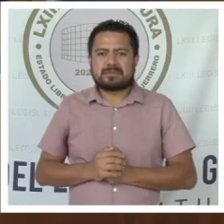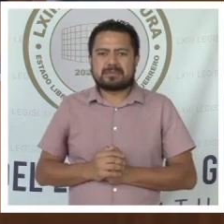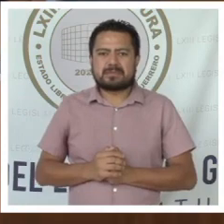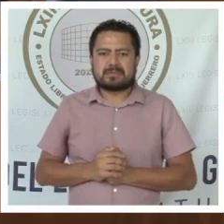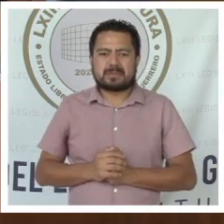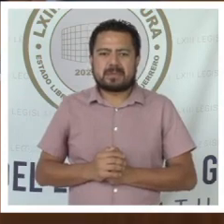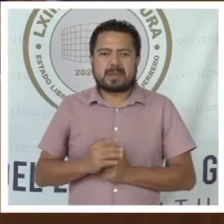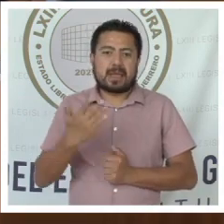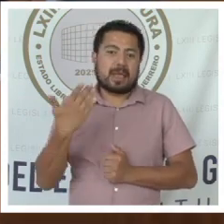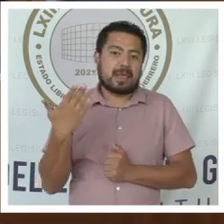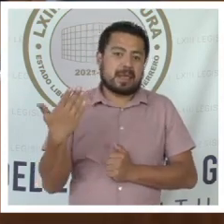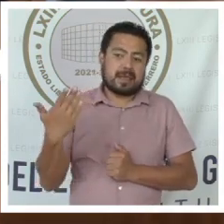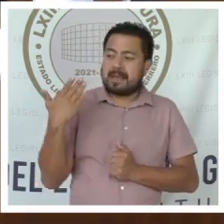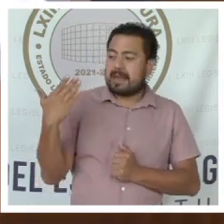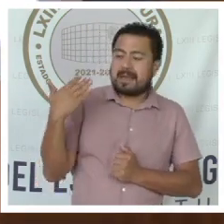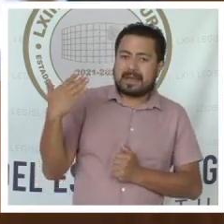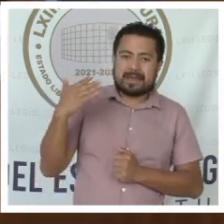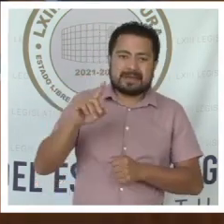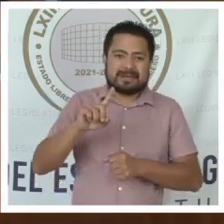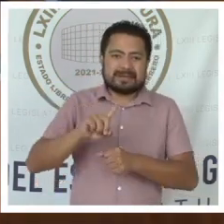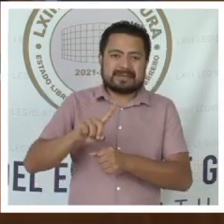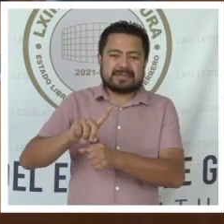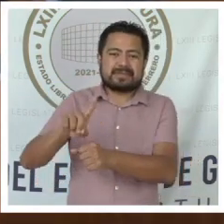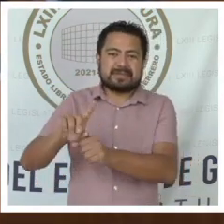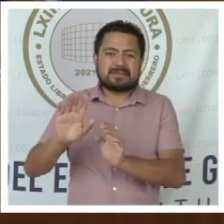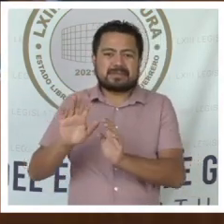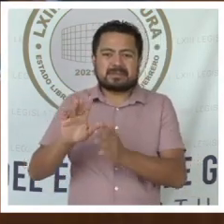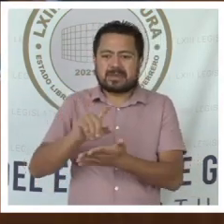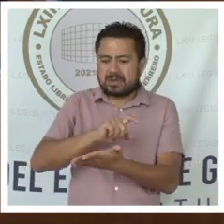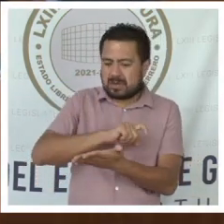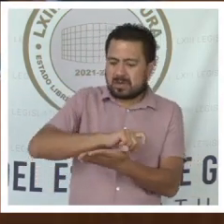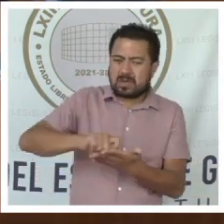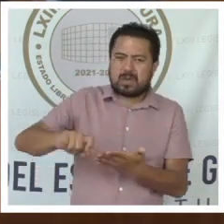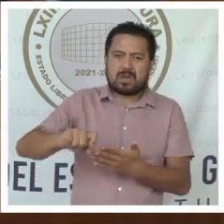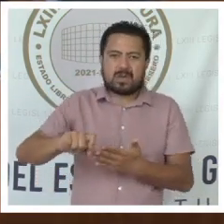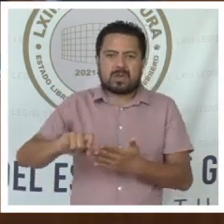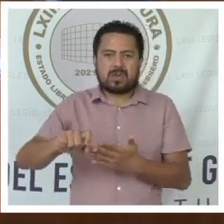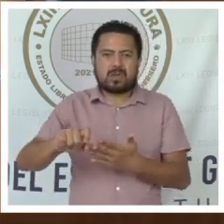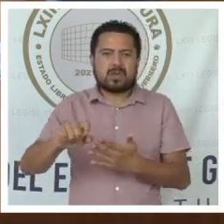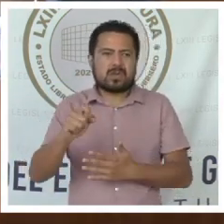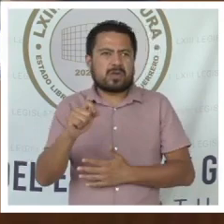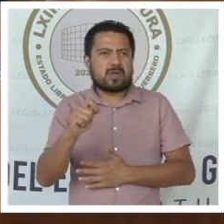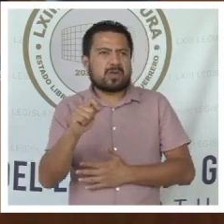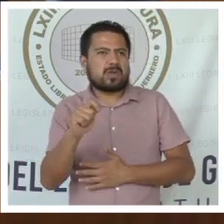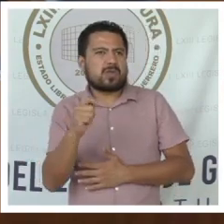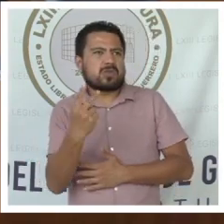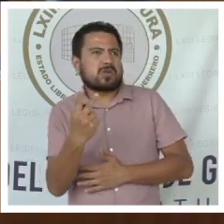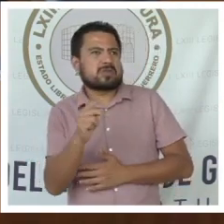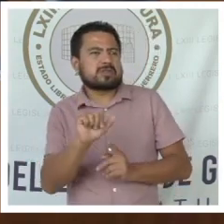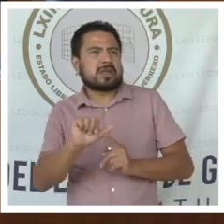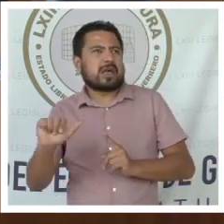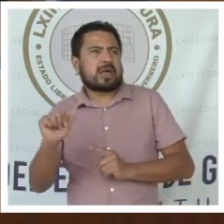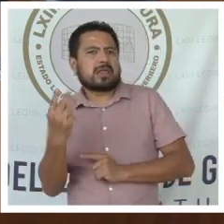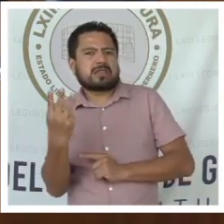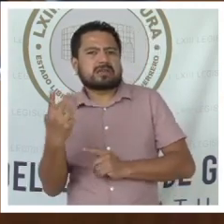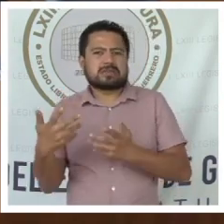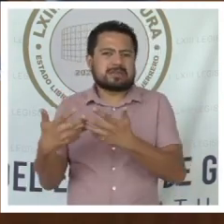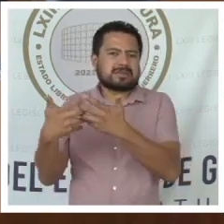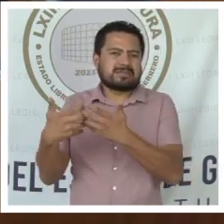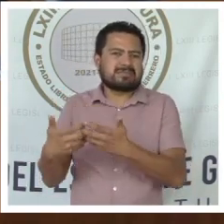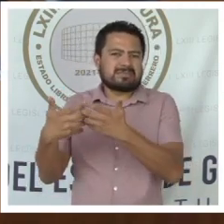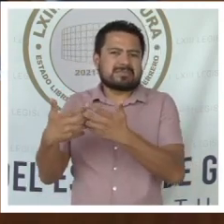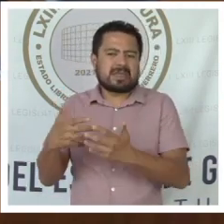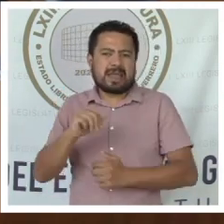en los días pasados que se compraron de doce a Trece refinerías a una empresa